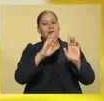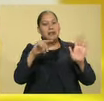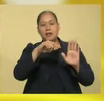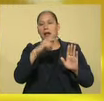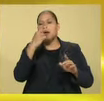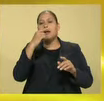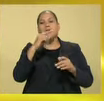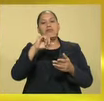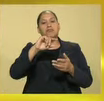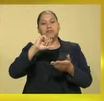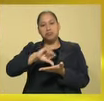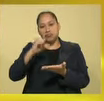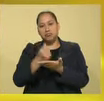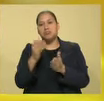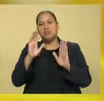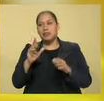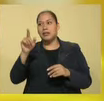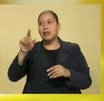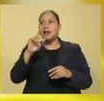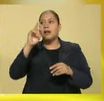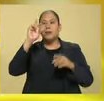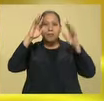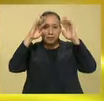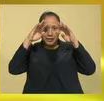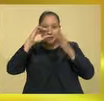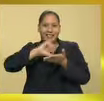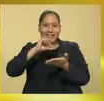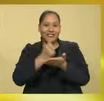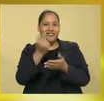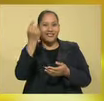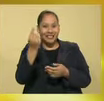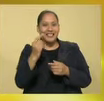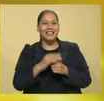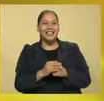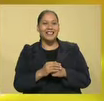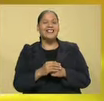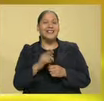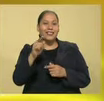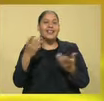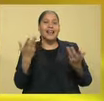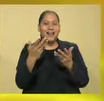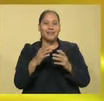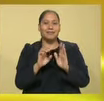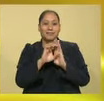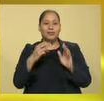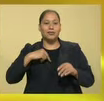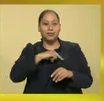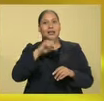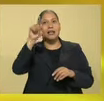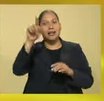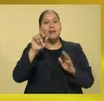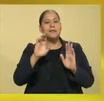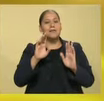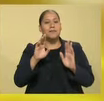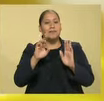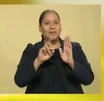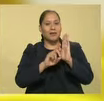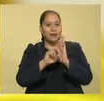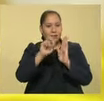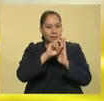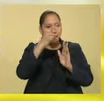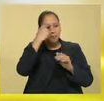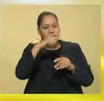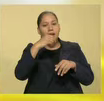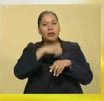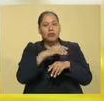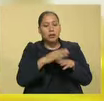petit. Entonces, la pestañas es petit. Lo que vamos a hacer es que vamos a ir al departamento de tallas petit. ¿Qué